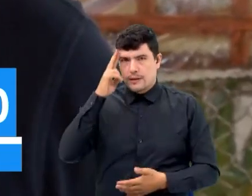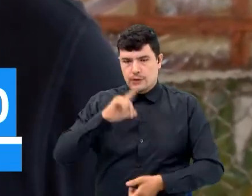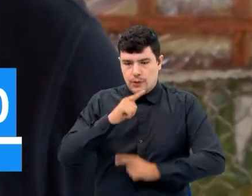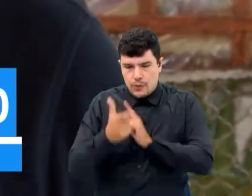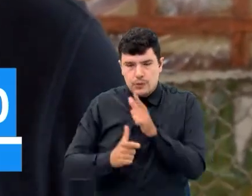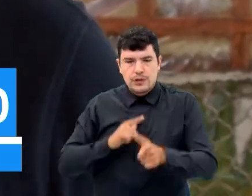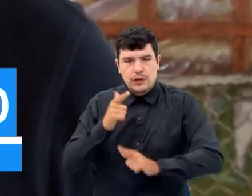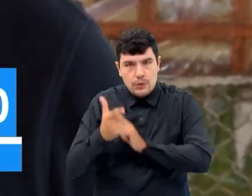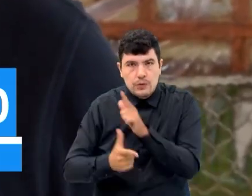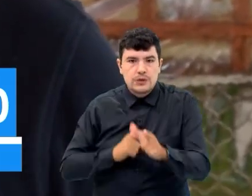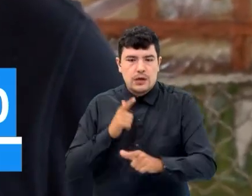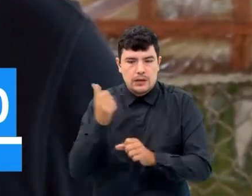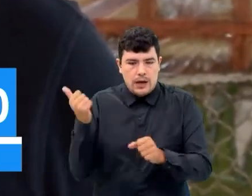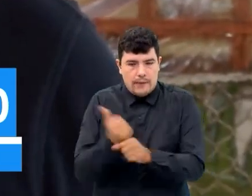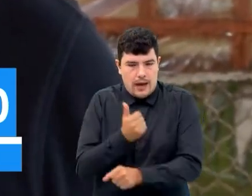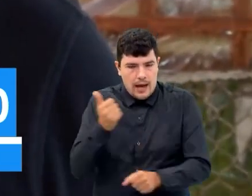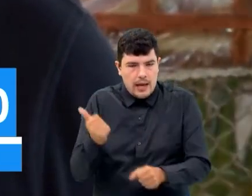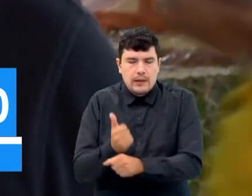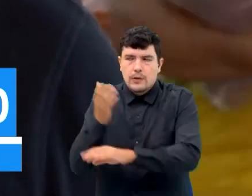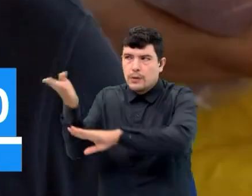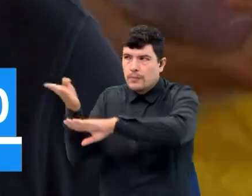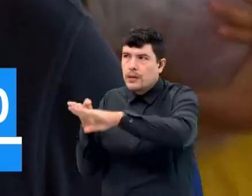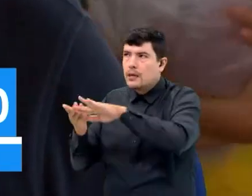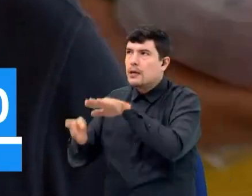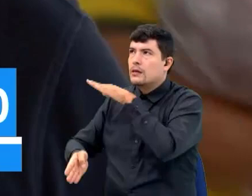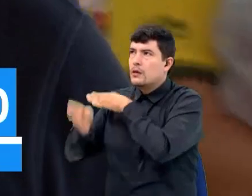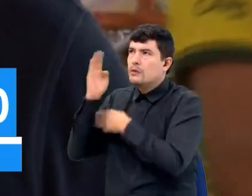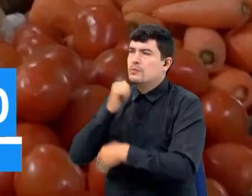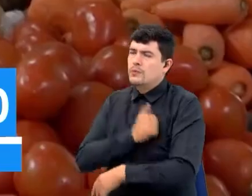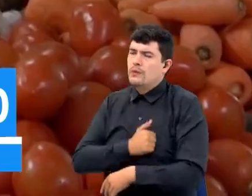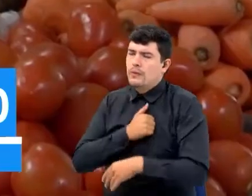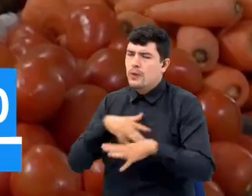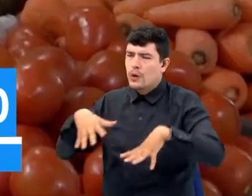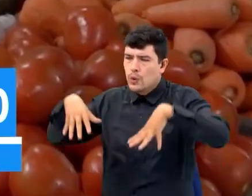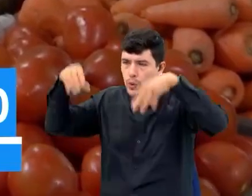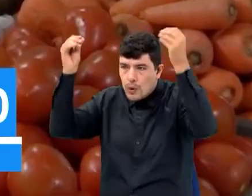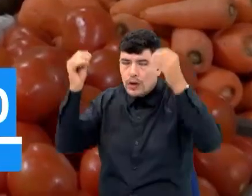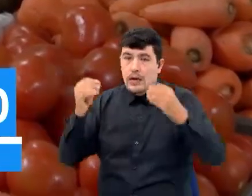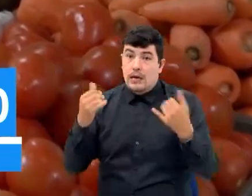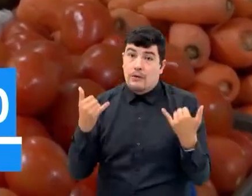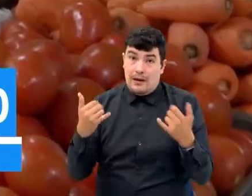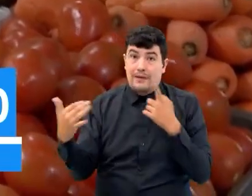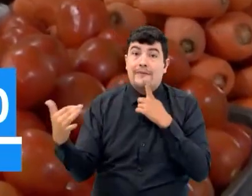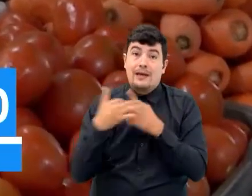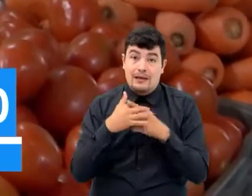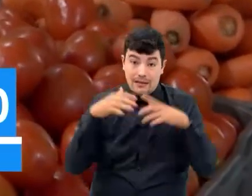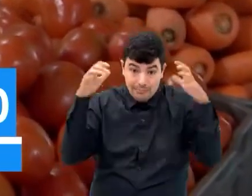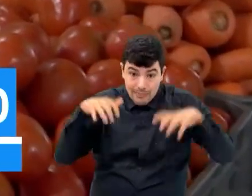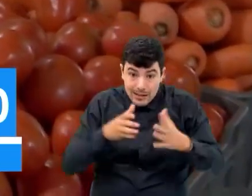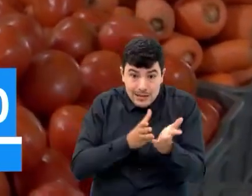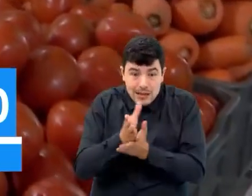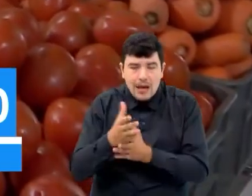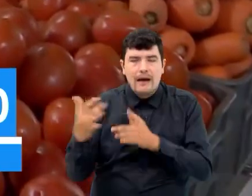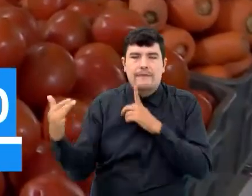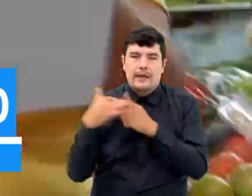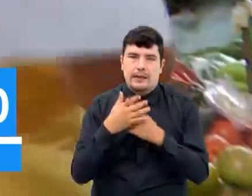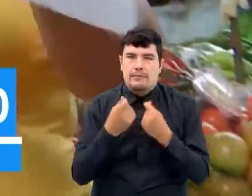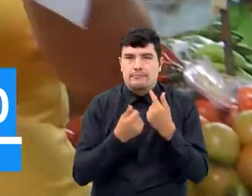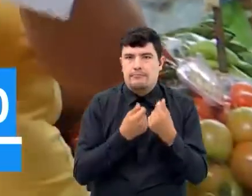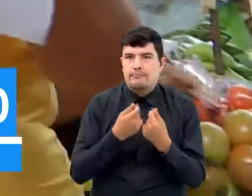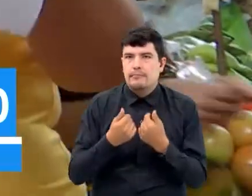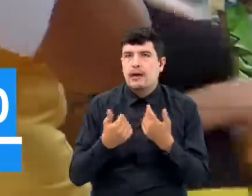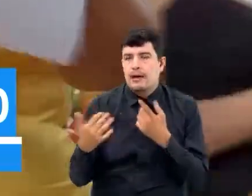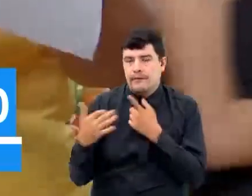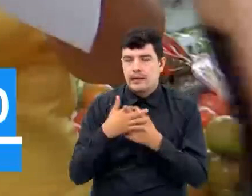muy seguido porque lo que vamos a perder somos nosotros los comerciantes. Debido a esto, se han visto obligados a intentar arreglar por ellos mismos la